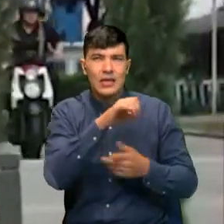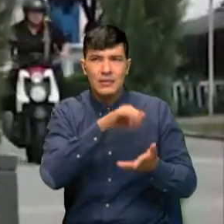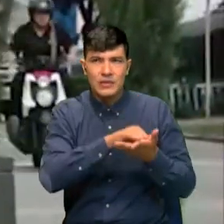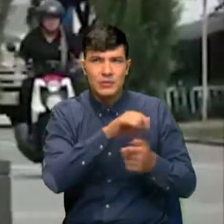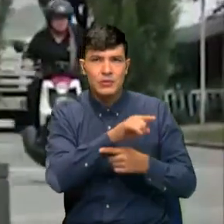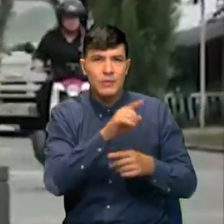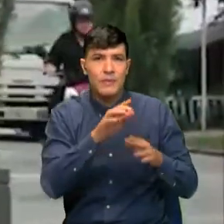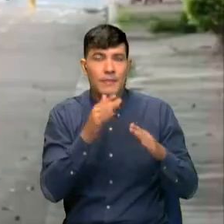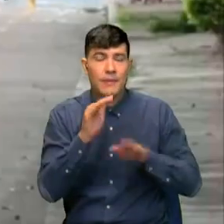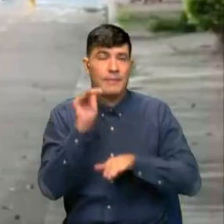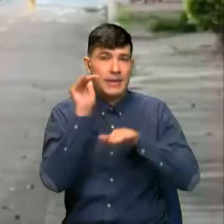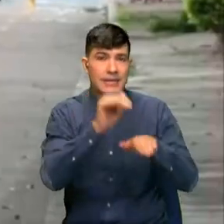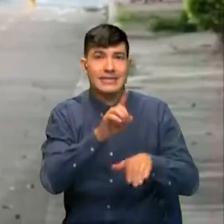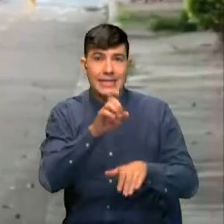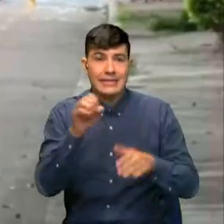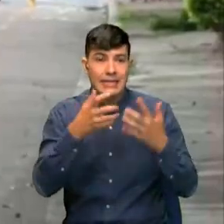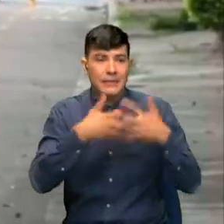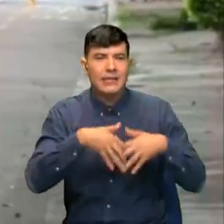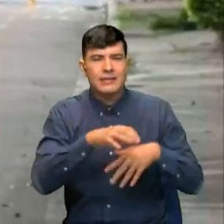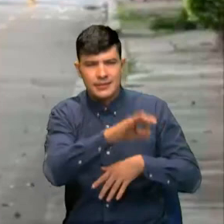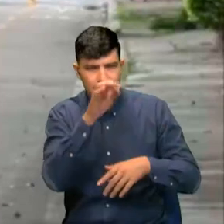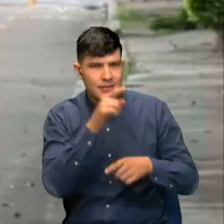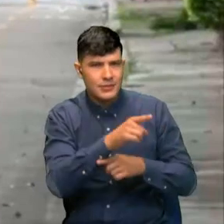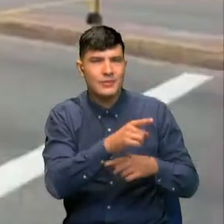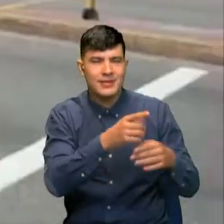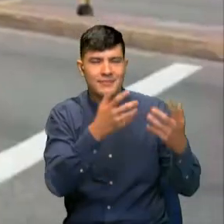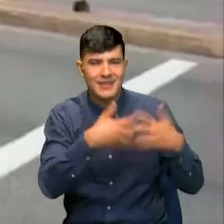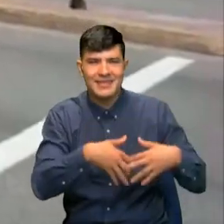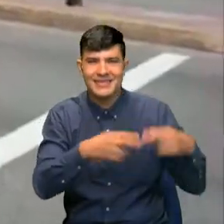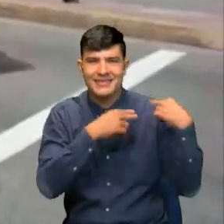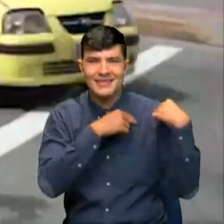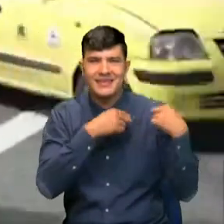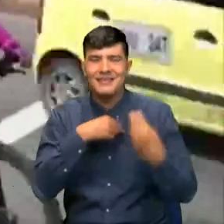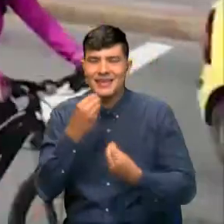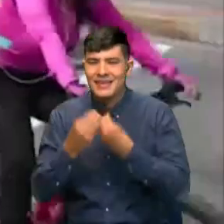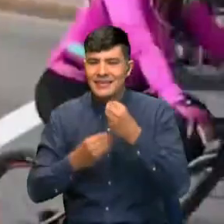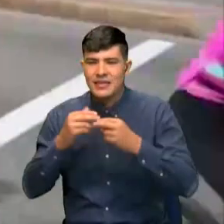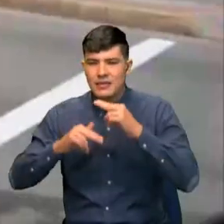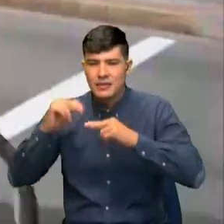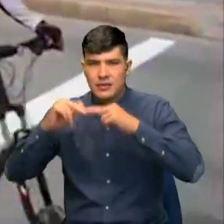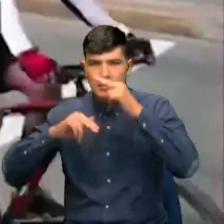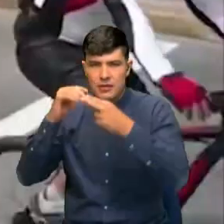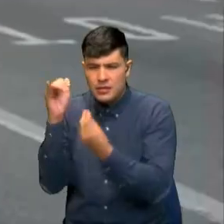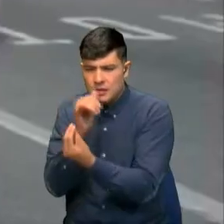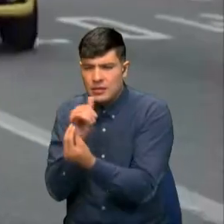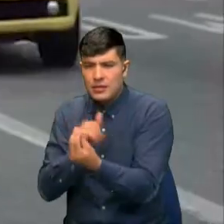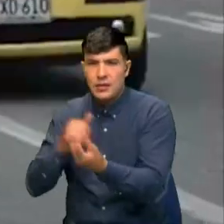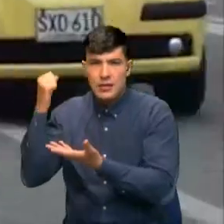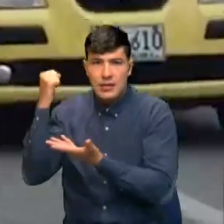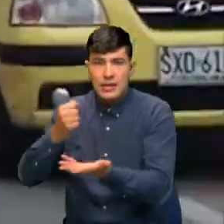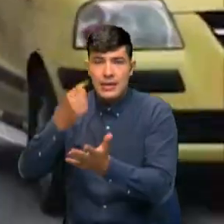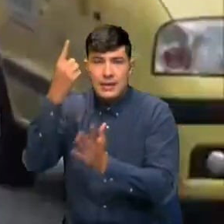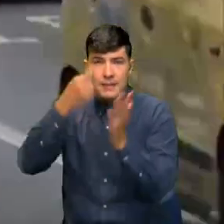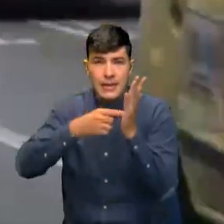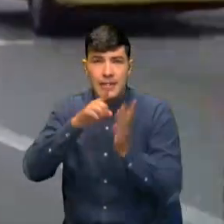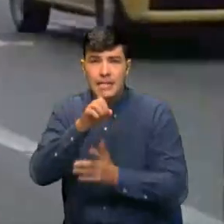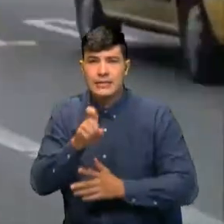proponentes fue el encargado de ejecutar el respectivo contrato en donde se invirtieron mil 604